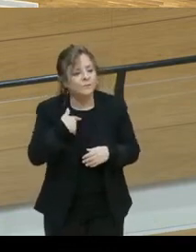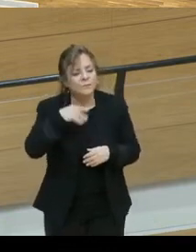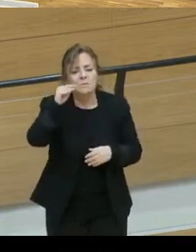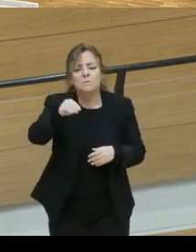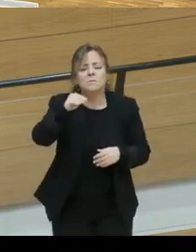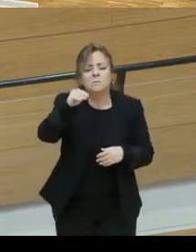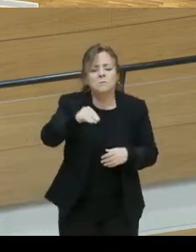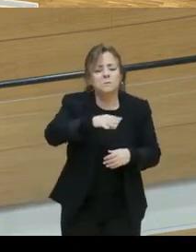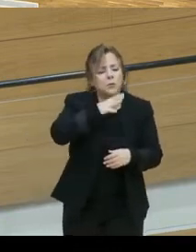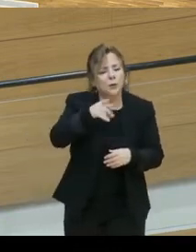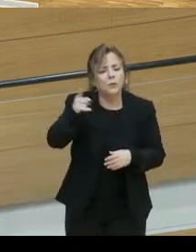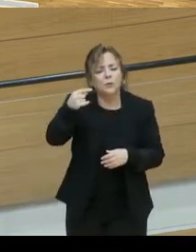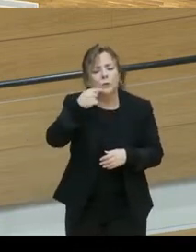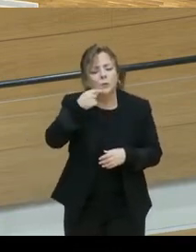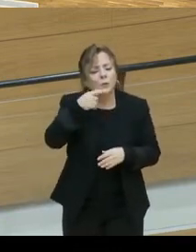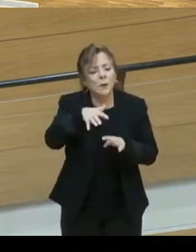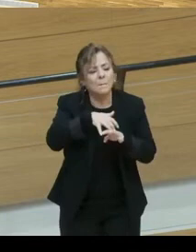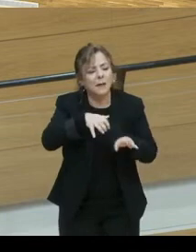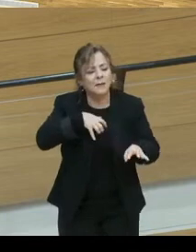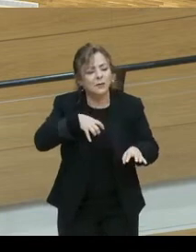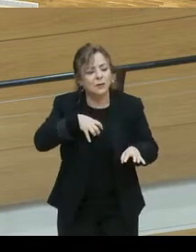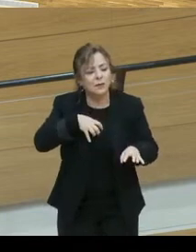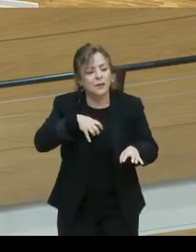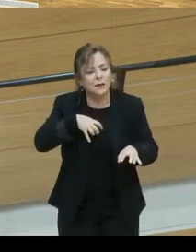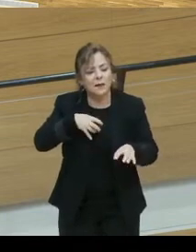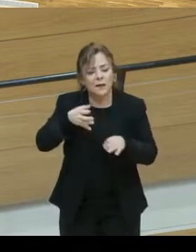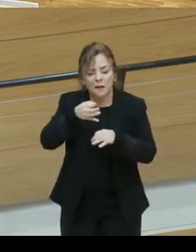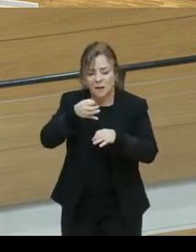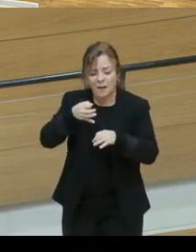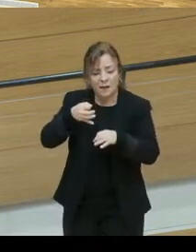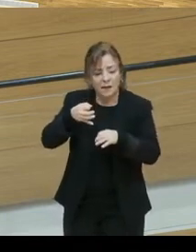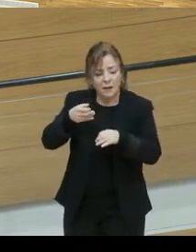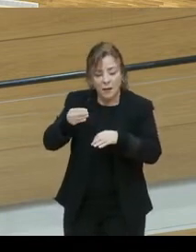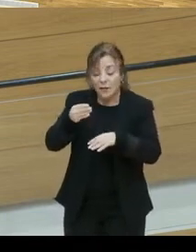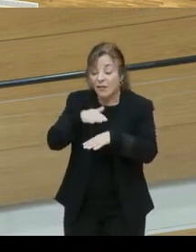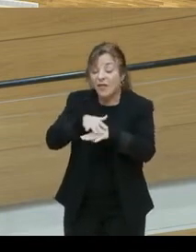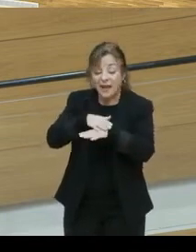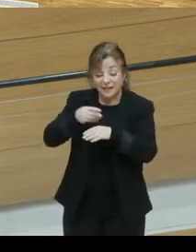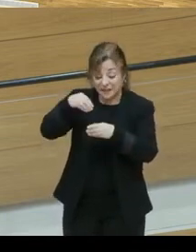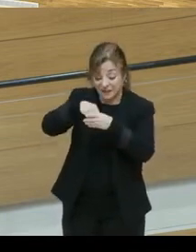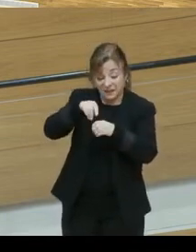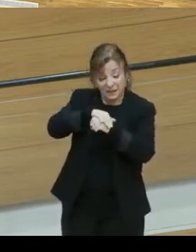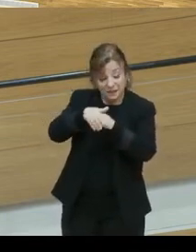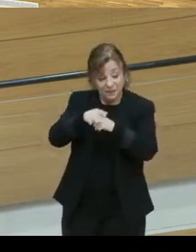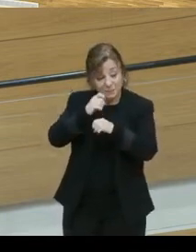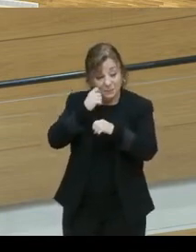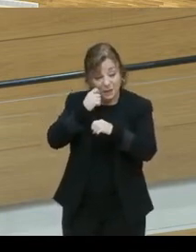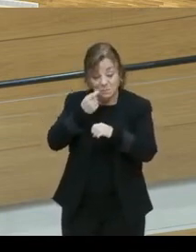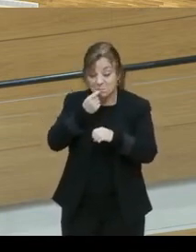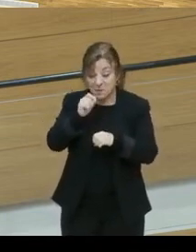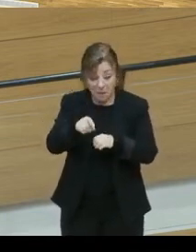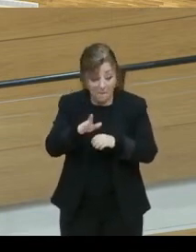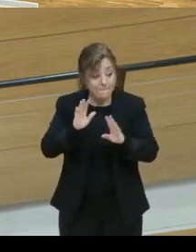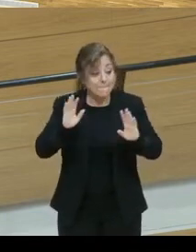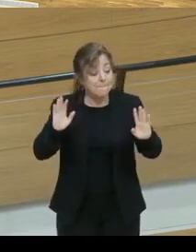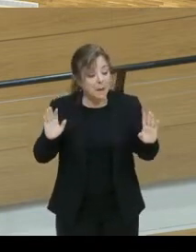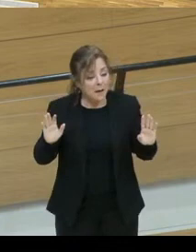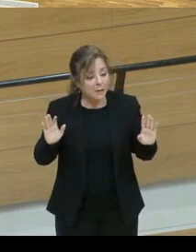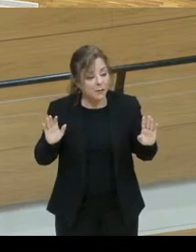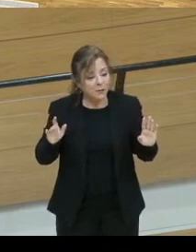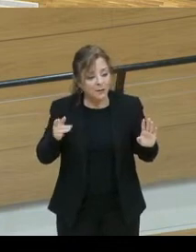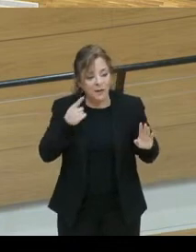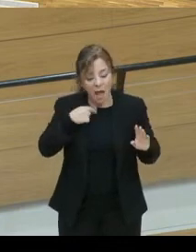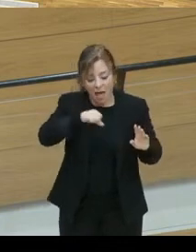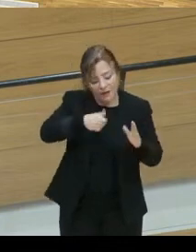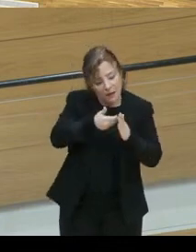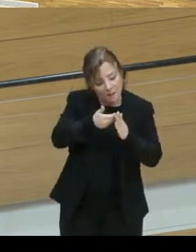preguntarte por qué has dicho que la mayoría de las ceras se encuentran en la cubierta de de la pipa. Pero cuando se extrae el